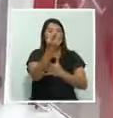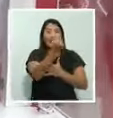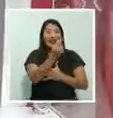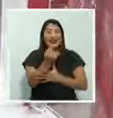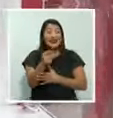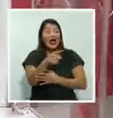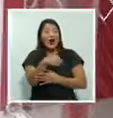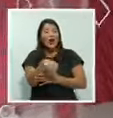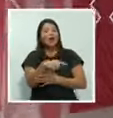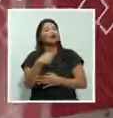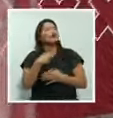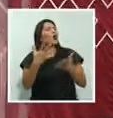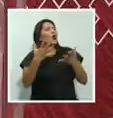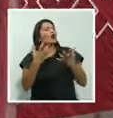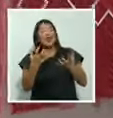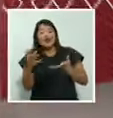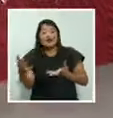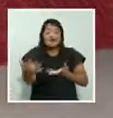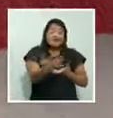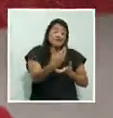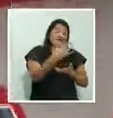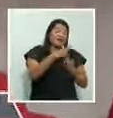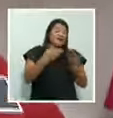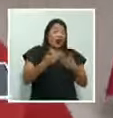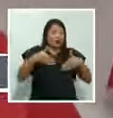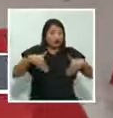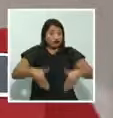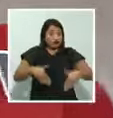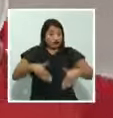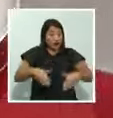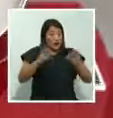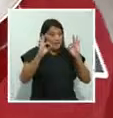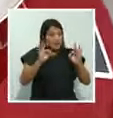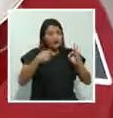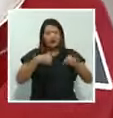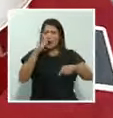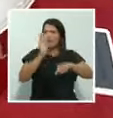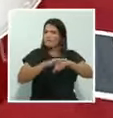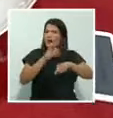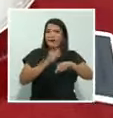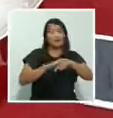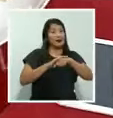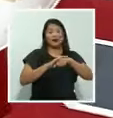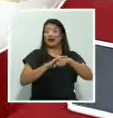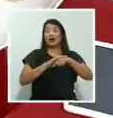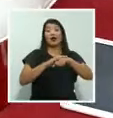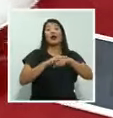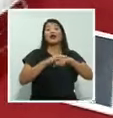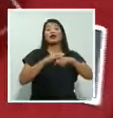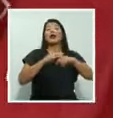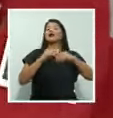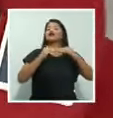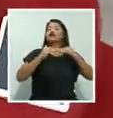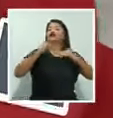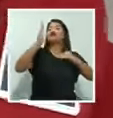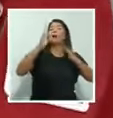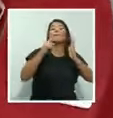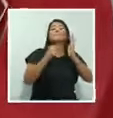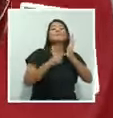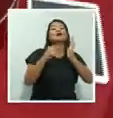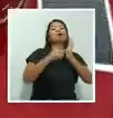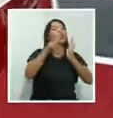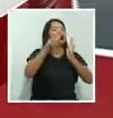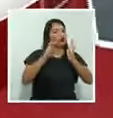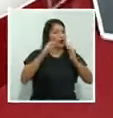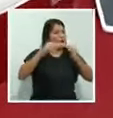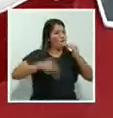frente. Los quiero todos en la bolsa. Muy bien, no le permito menos de 1,200,000. Cuidado, ¿verdad?